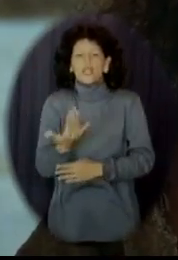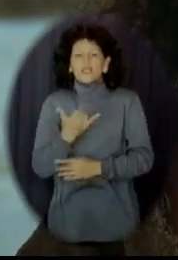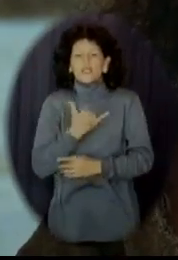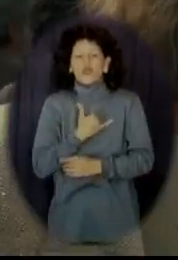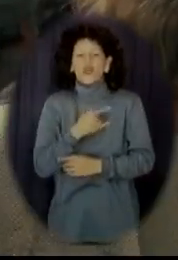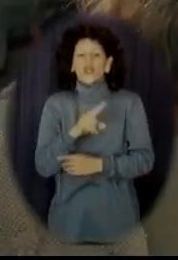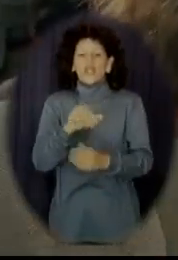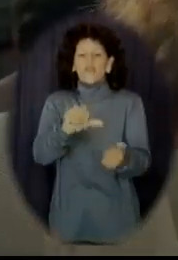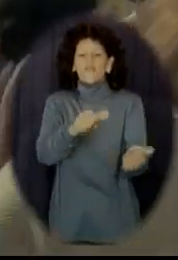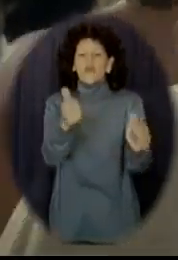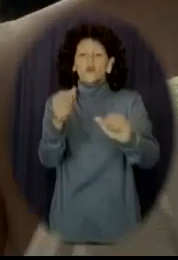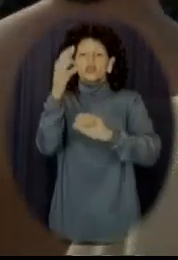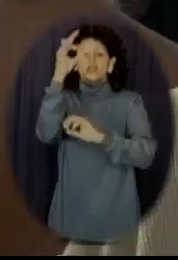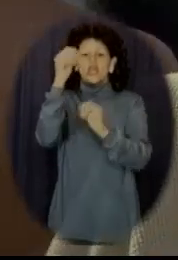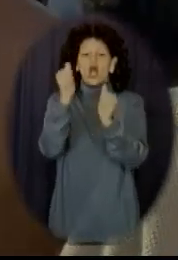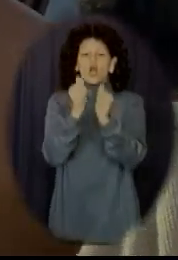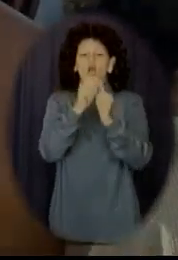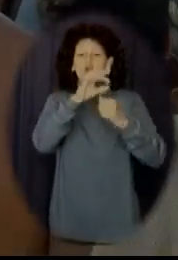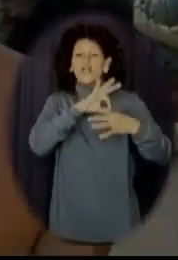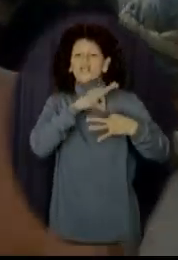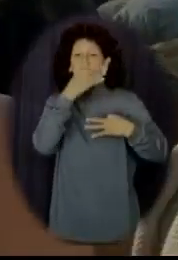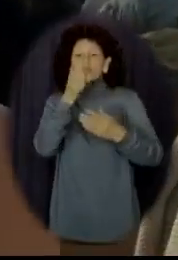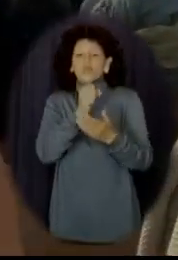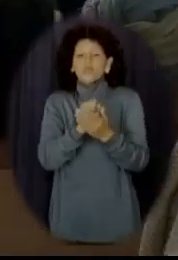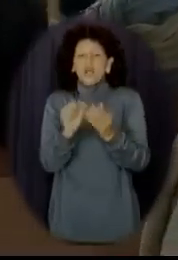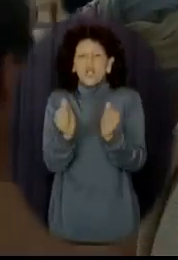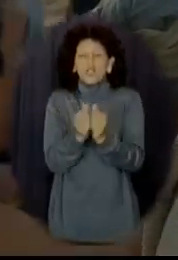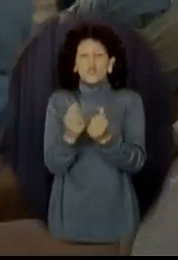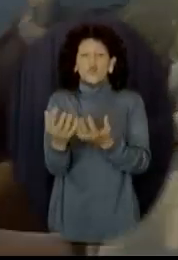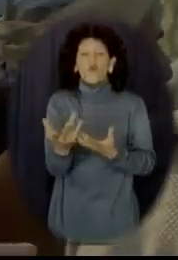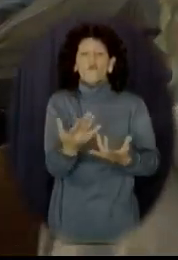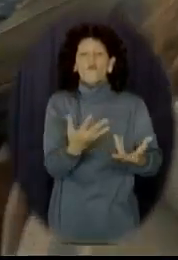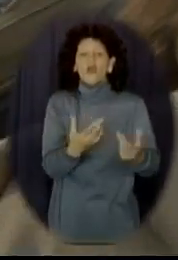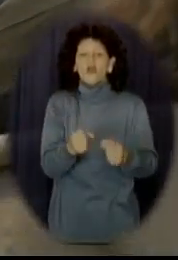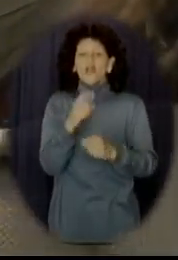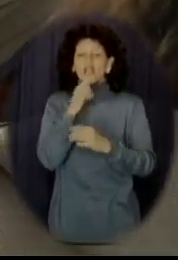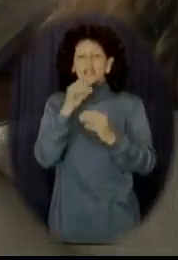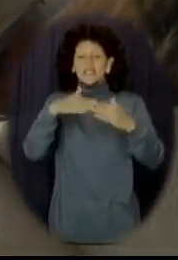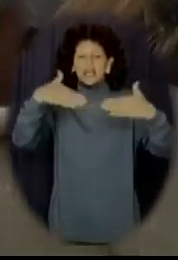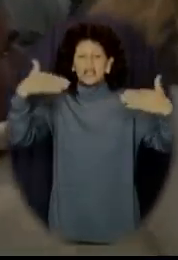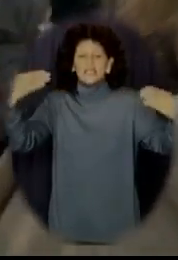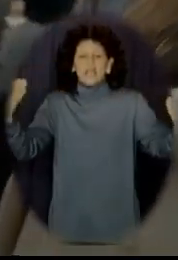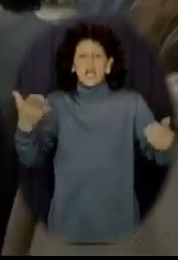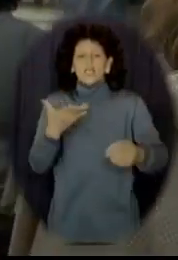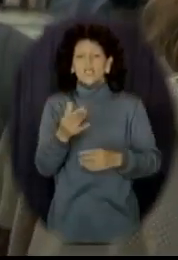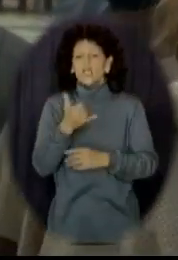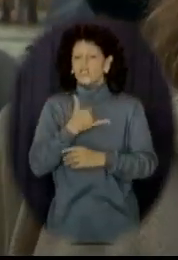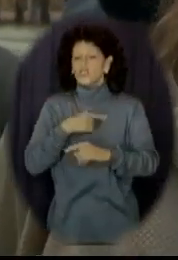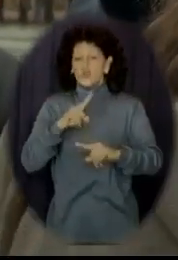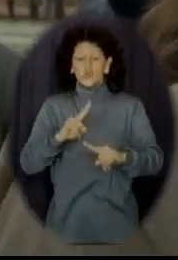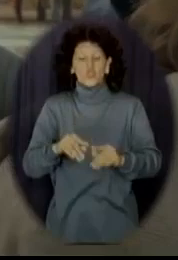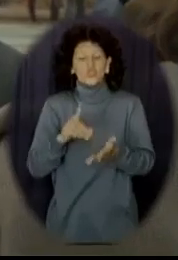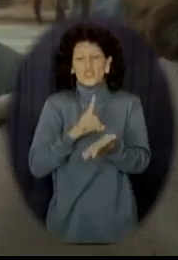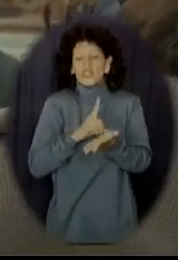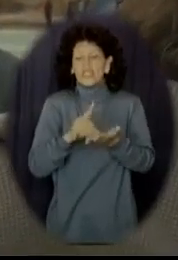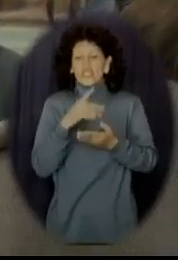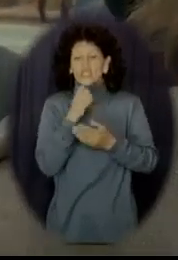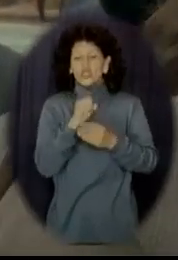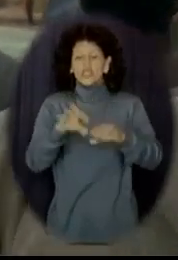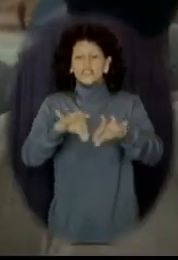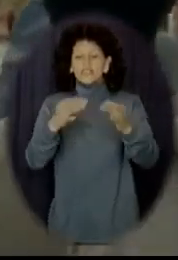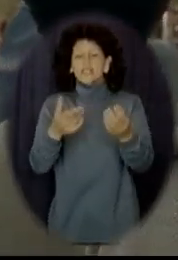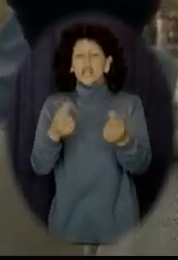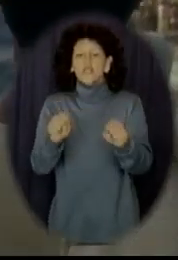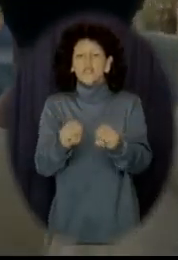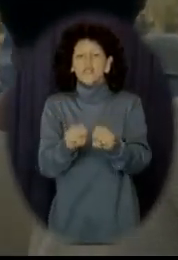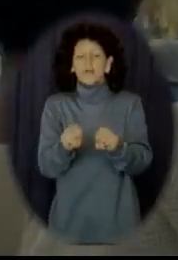yo. Él es tan grande que ni siquiera merezco desatarle las sandalias. Él los bautizará con el